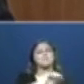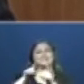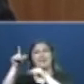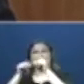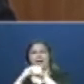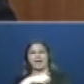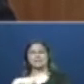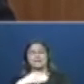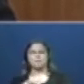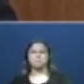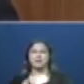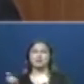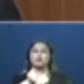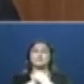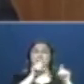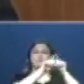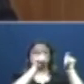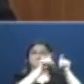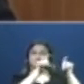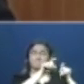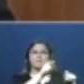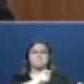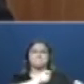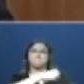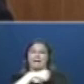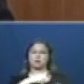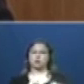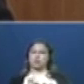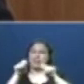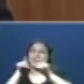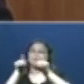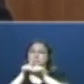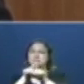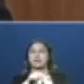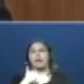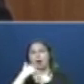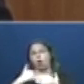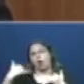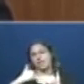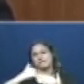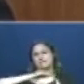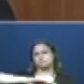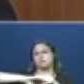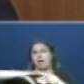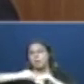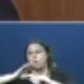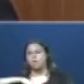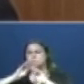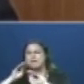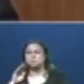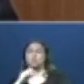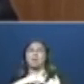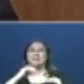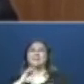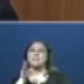las entidades pongan a disposición de nuestras empresas las líneas de financiación que mejor se adaptan a sus necesidades y